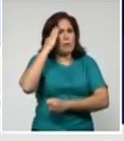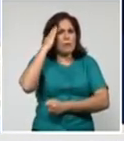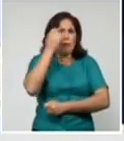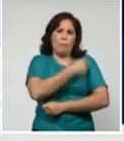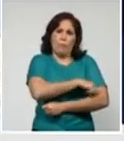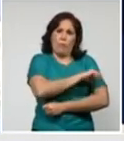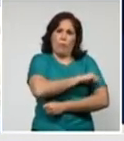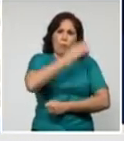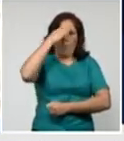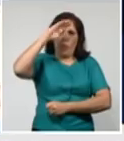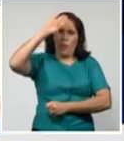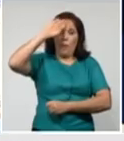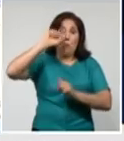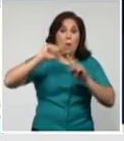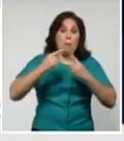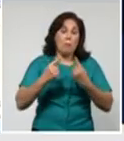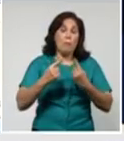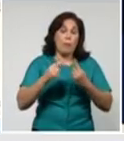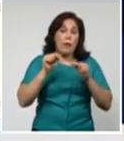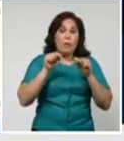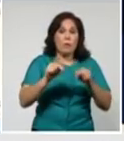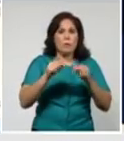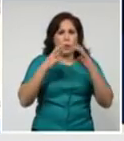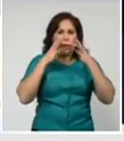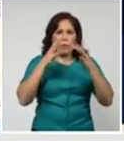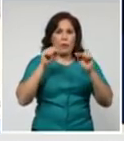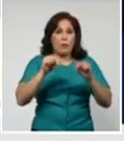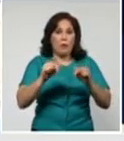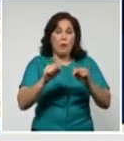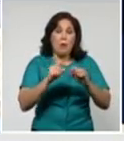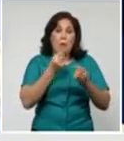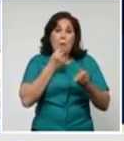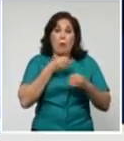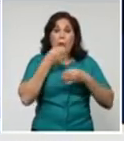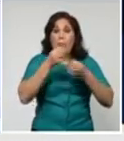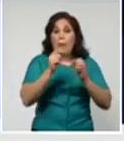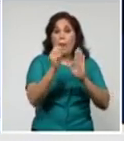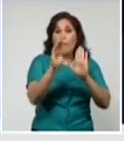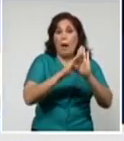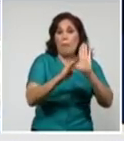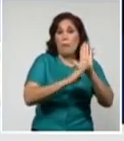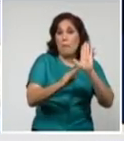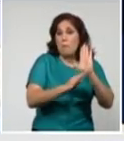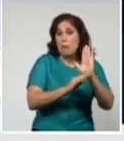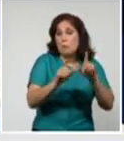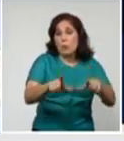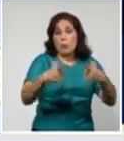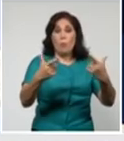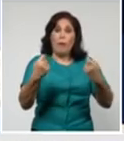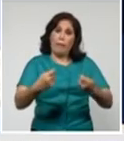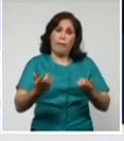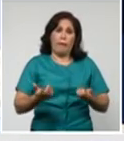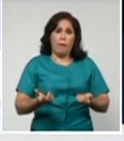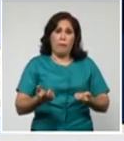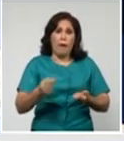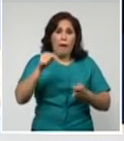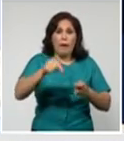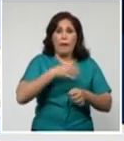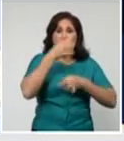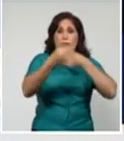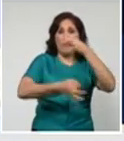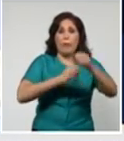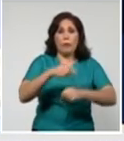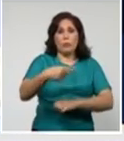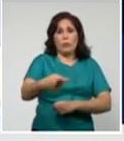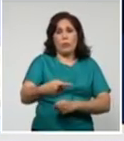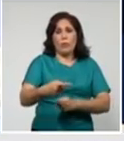de nuestra población. ¿Y para qué se la voy a incrementar? Bueno, para que cumpla lo que aquí se dice todos los